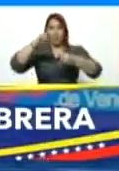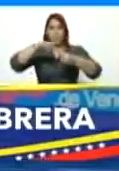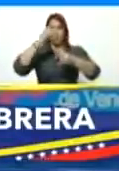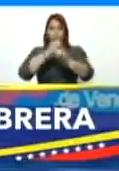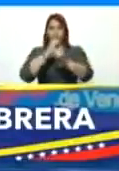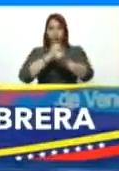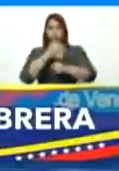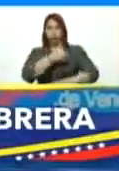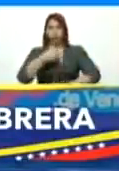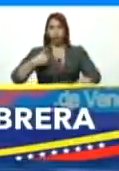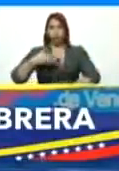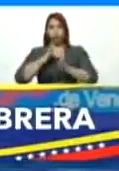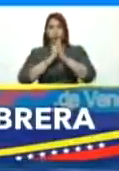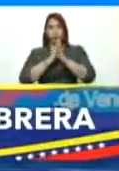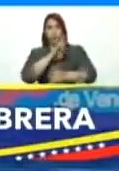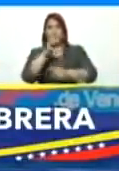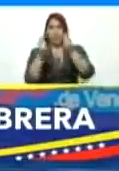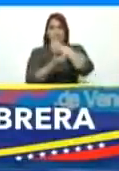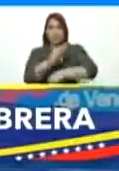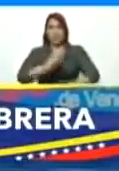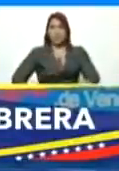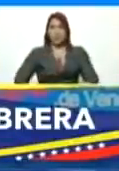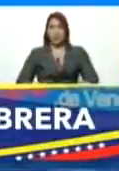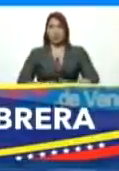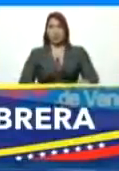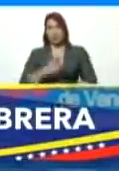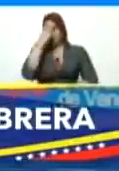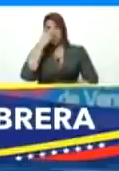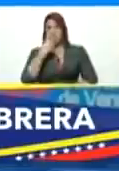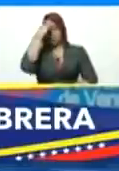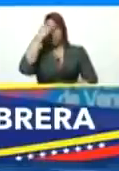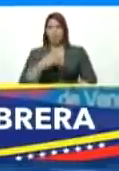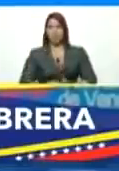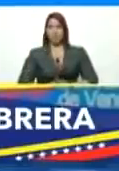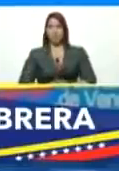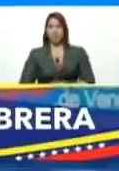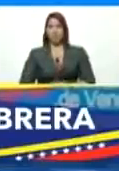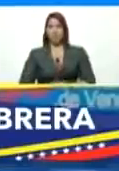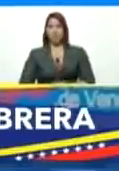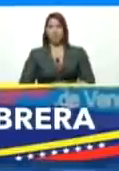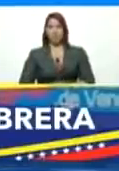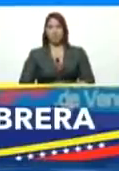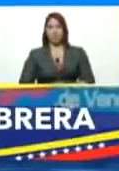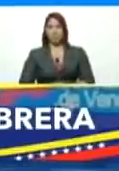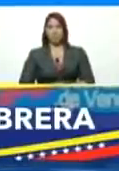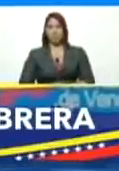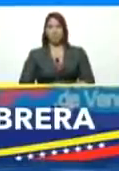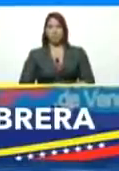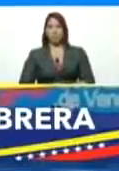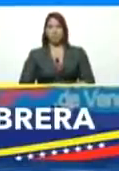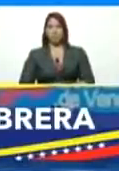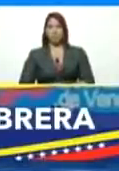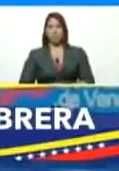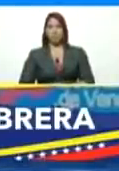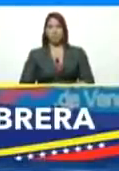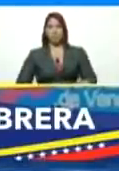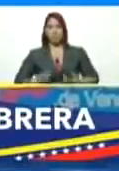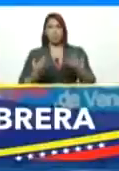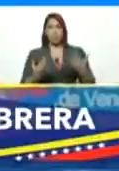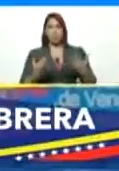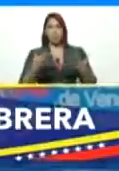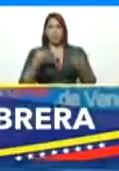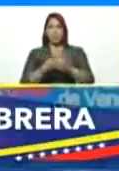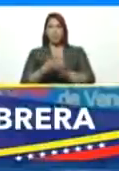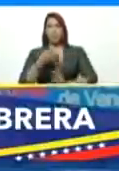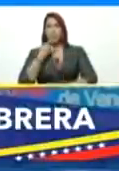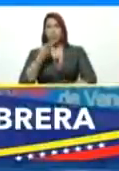yo quisiera que el vicepresidente de economía tareck el aissami me diera su opinión yo